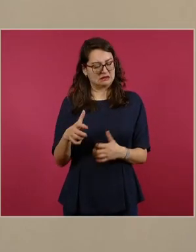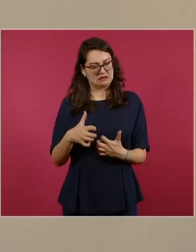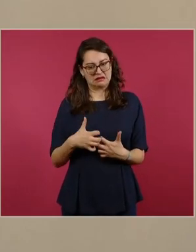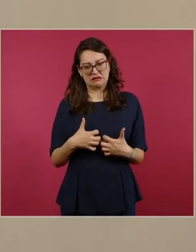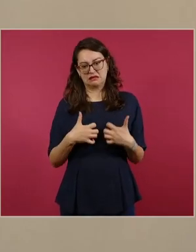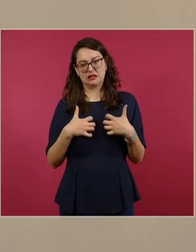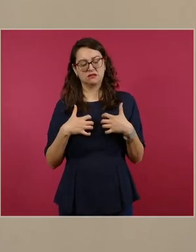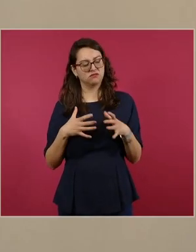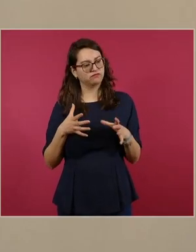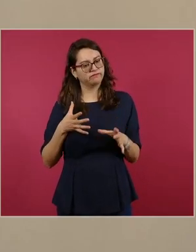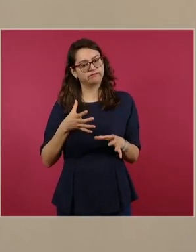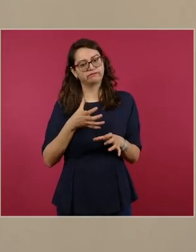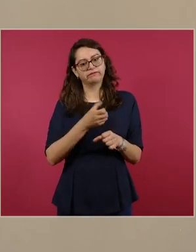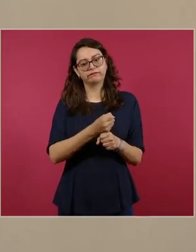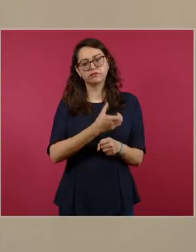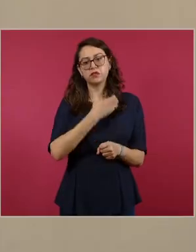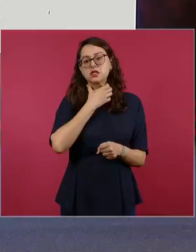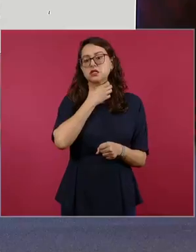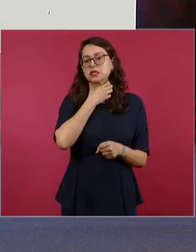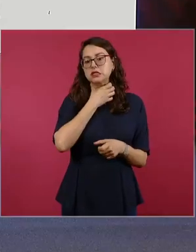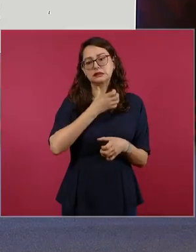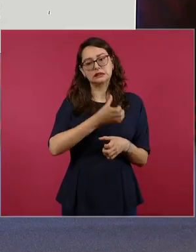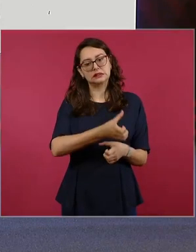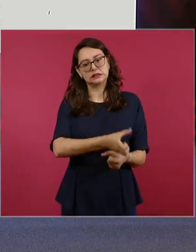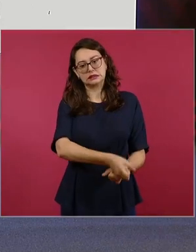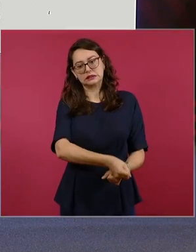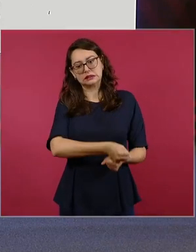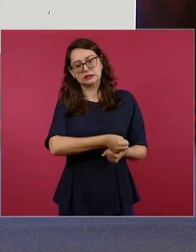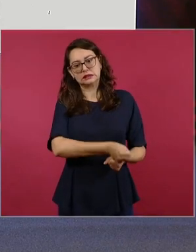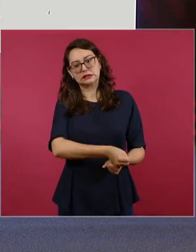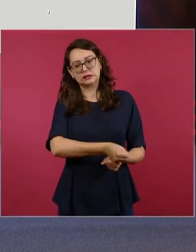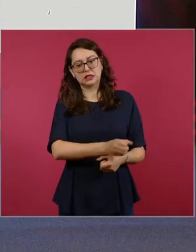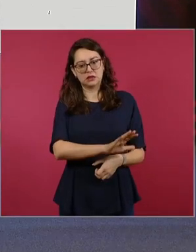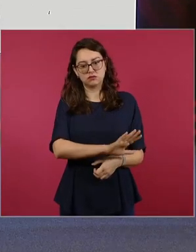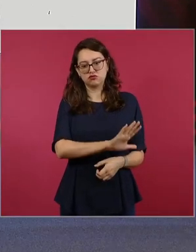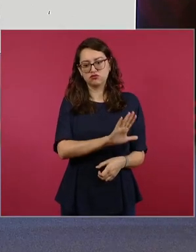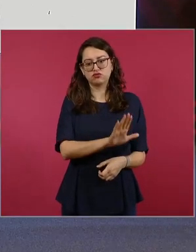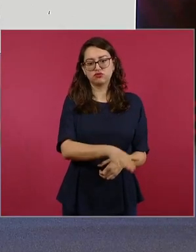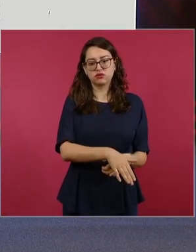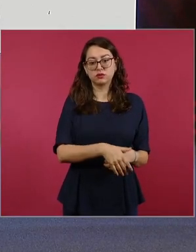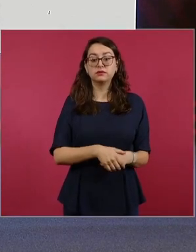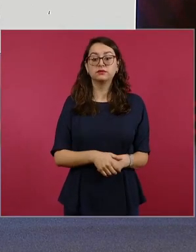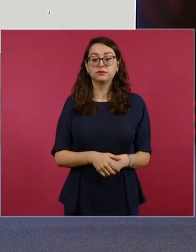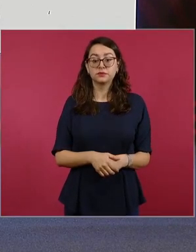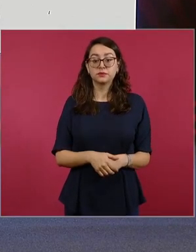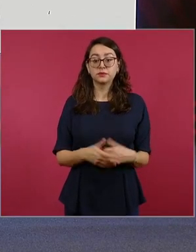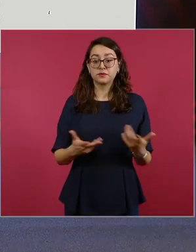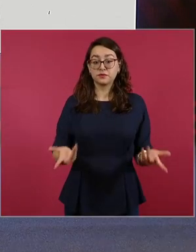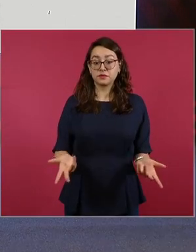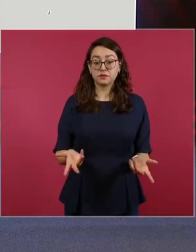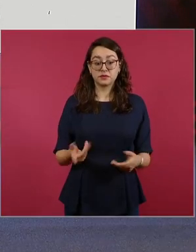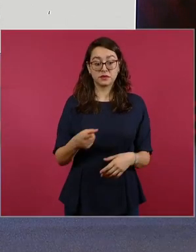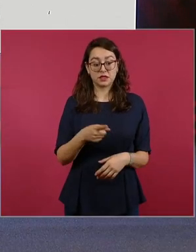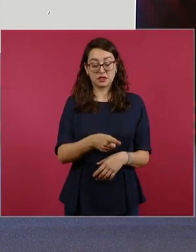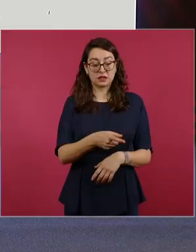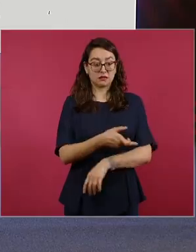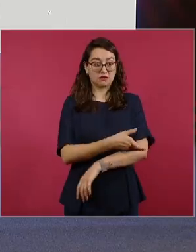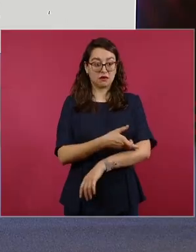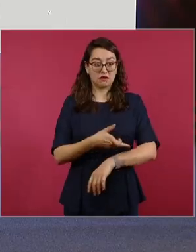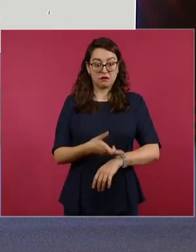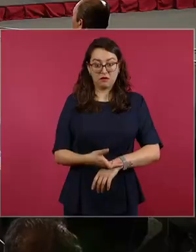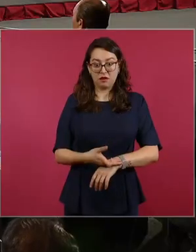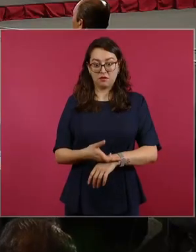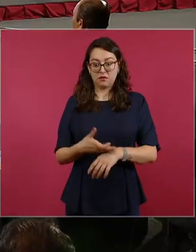a su prima. Por este hecho, los familiares de la víctima bloquearon varias calles en